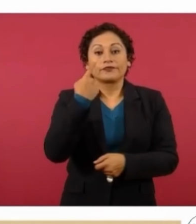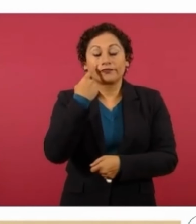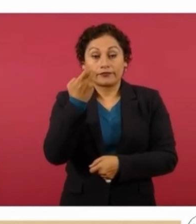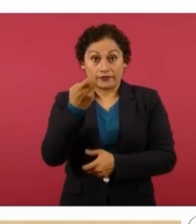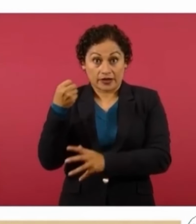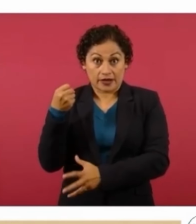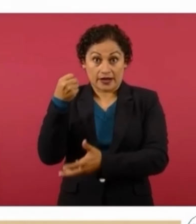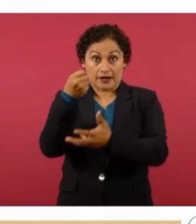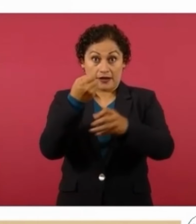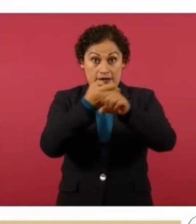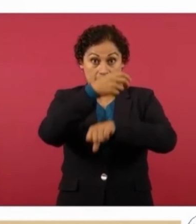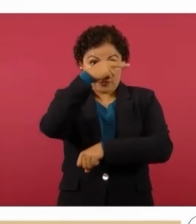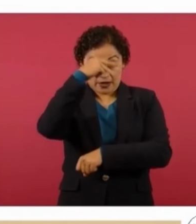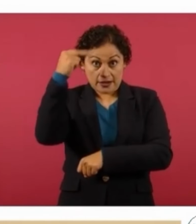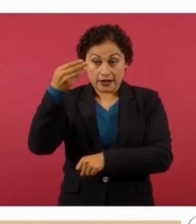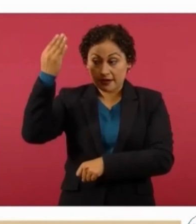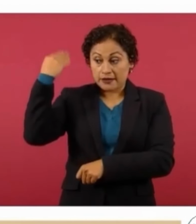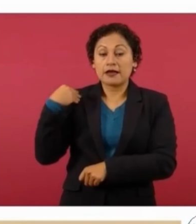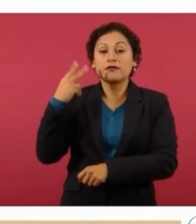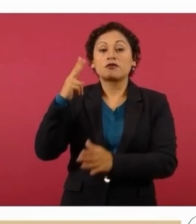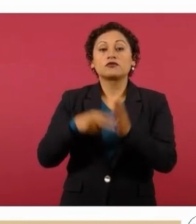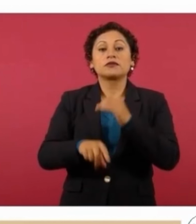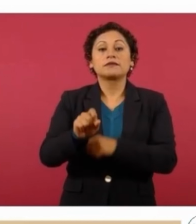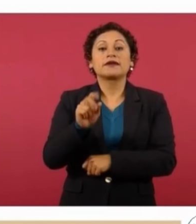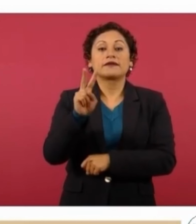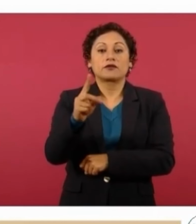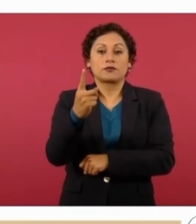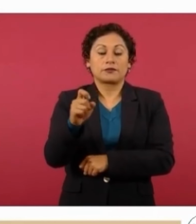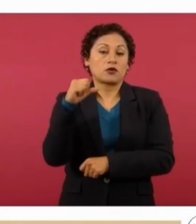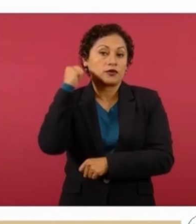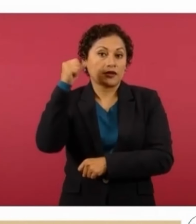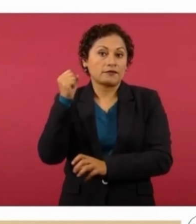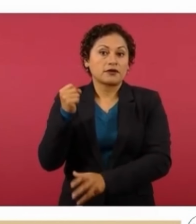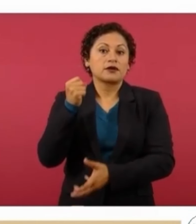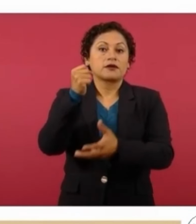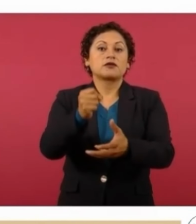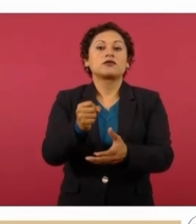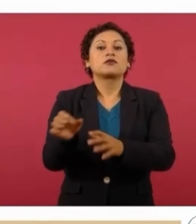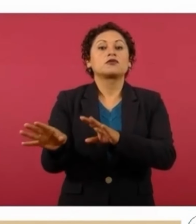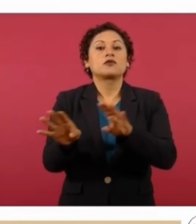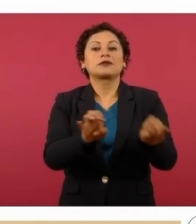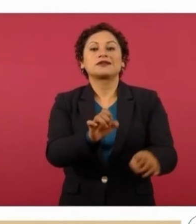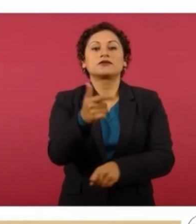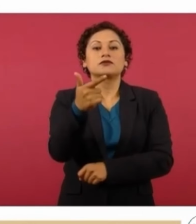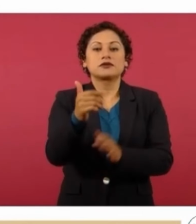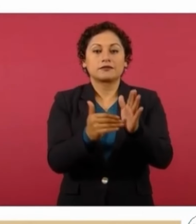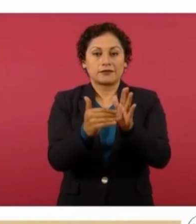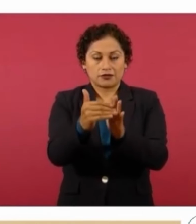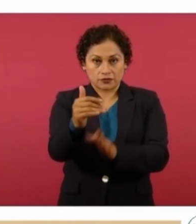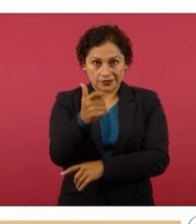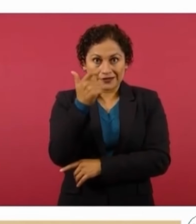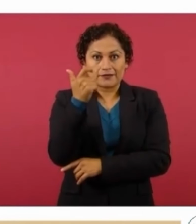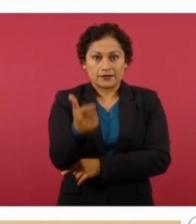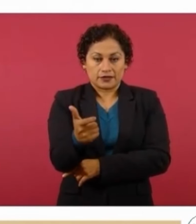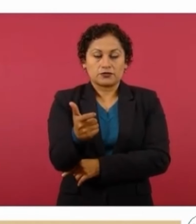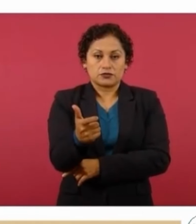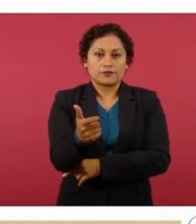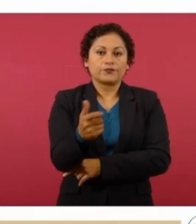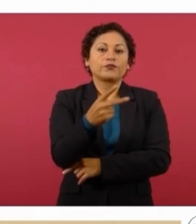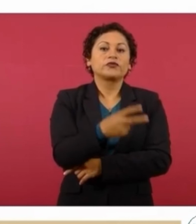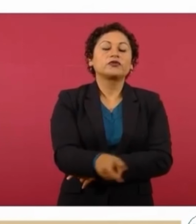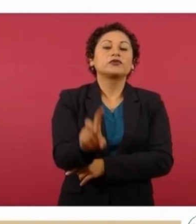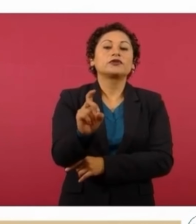el 1 de abril del 2022 es de 907 millones de pesos, 237 millones